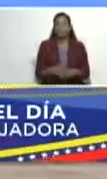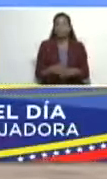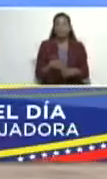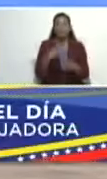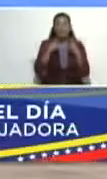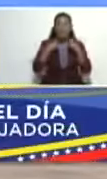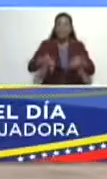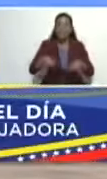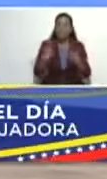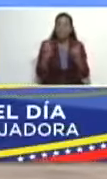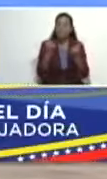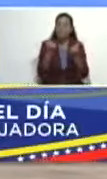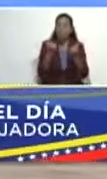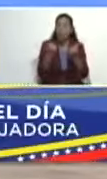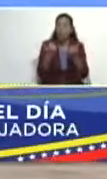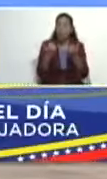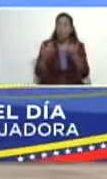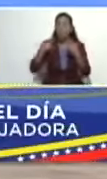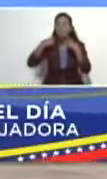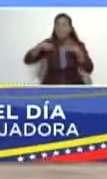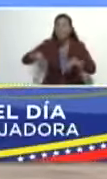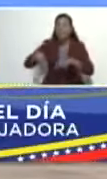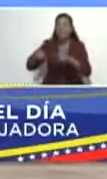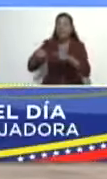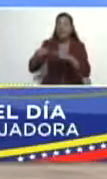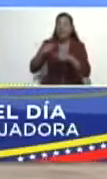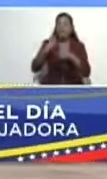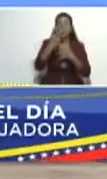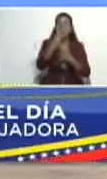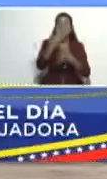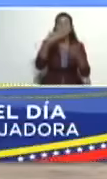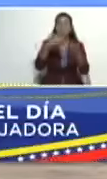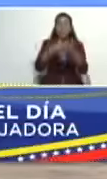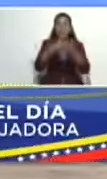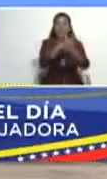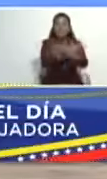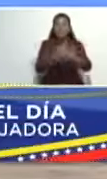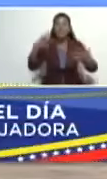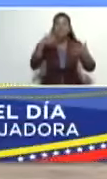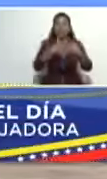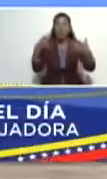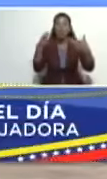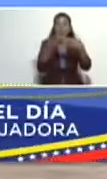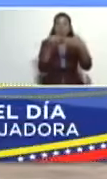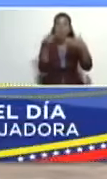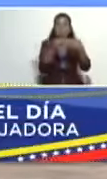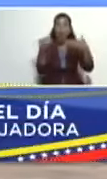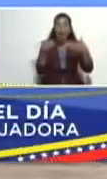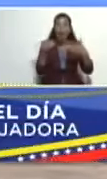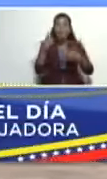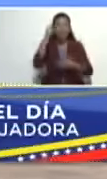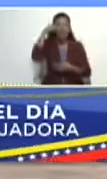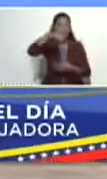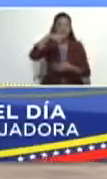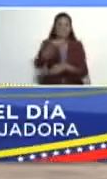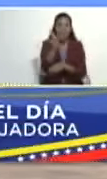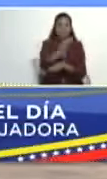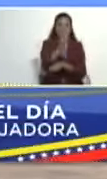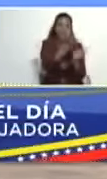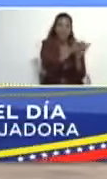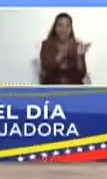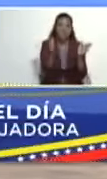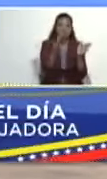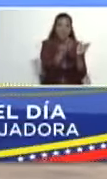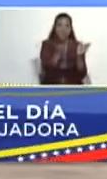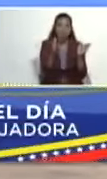pérdidas parciales por encima de los 2.000 millones de dólares para este cuatrimestre